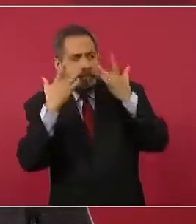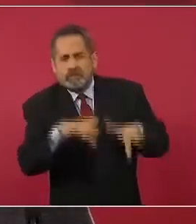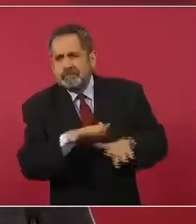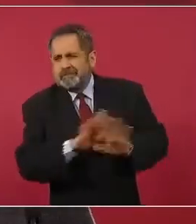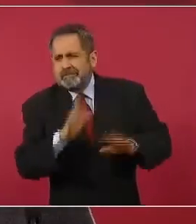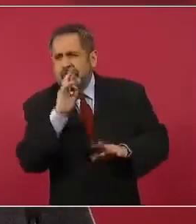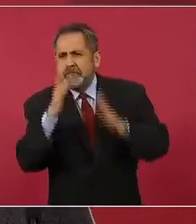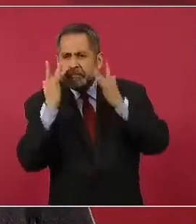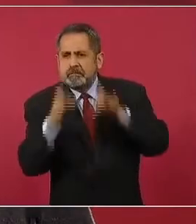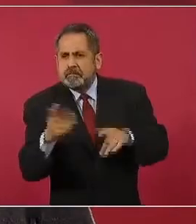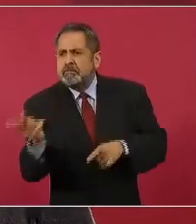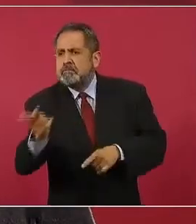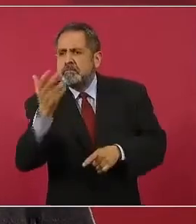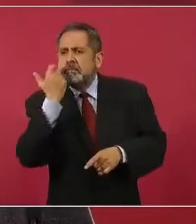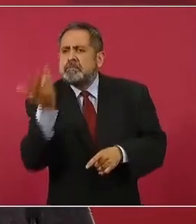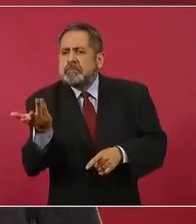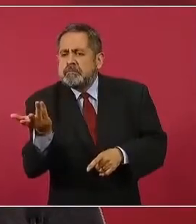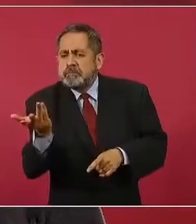forma, no de fondo.